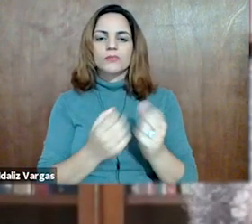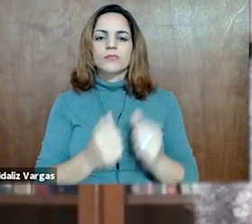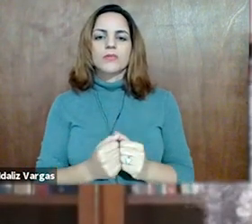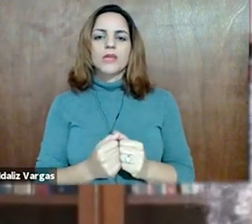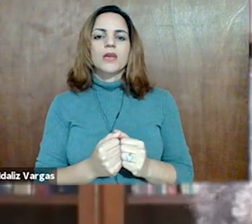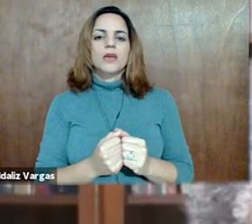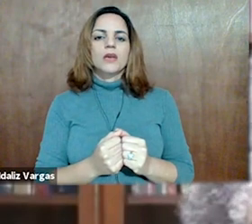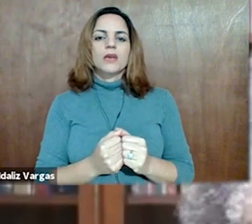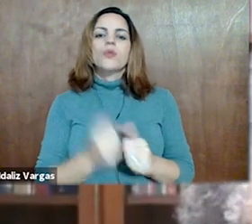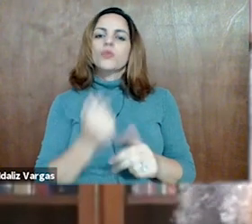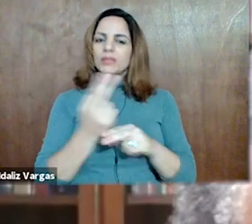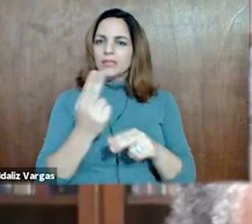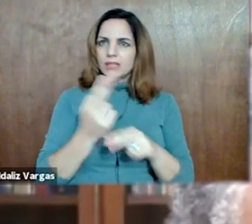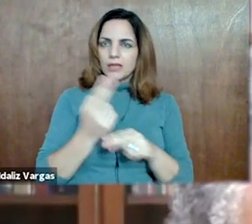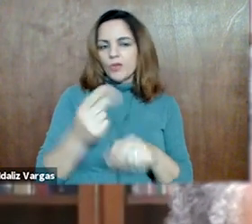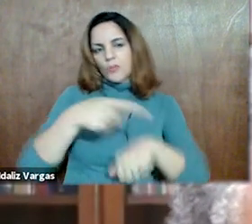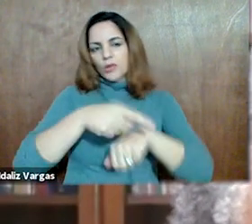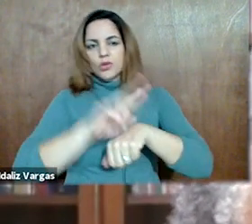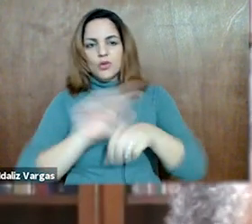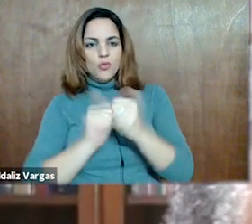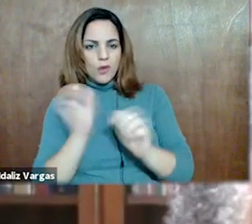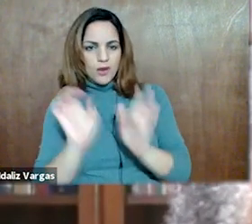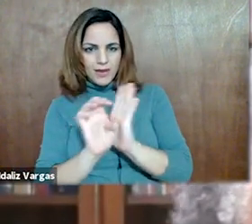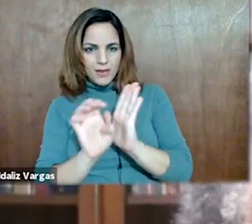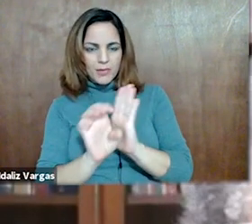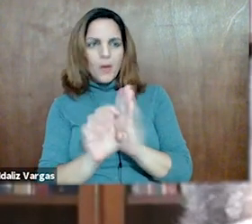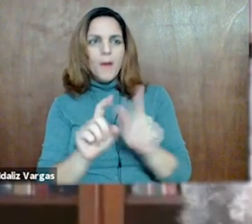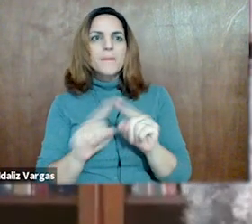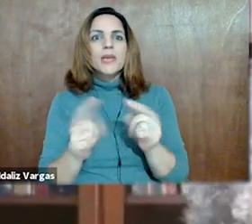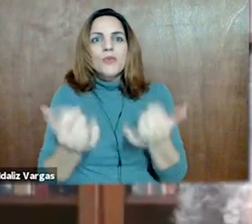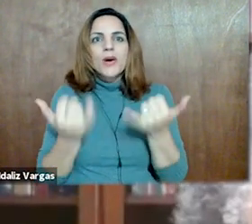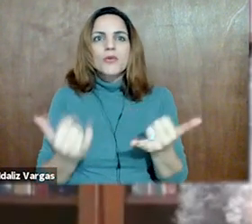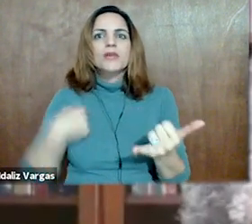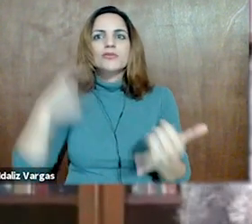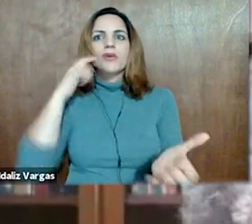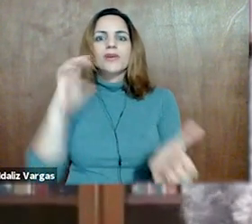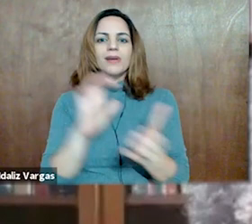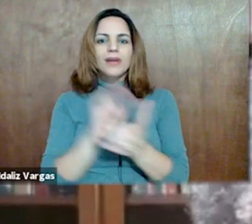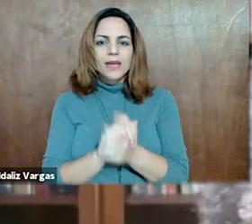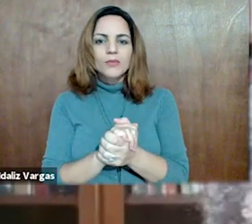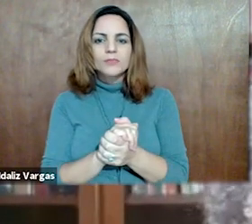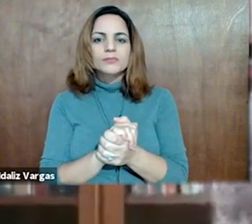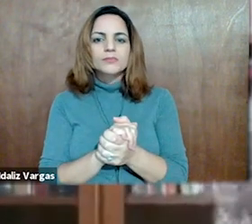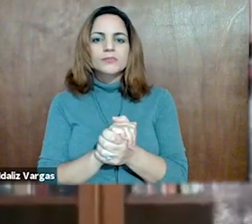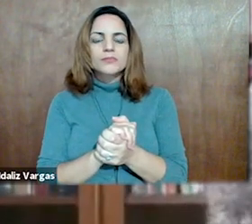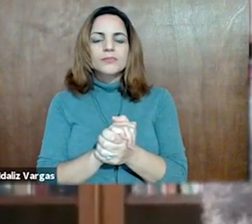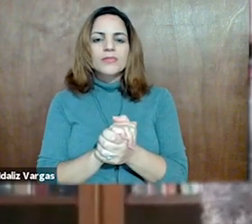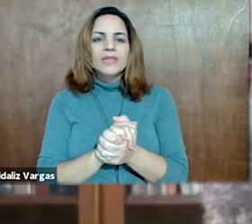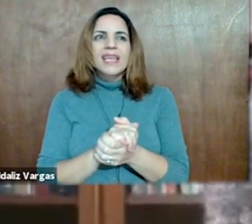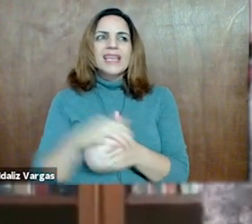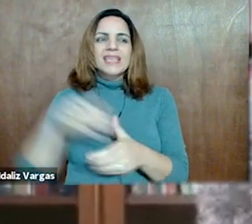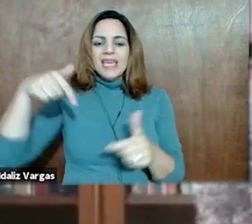sociedad civil como Puerto Rico. Y ahora yo creo que parte de lo que trae esta